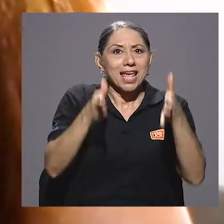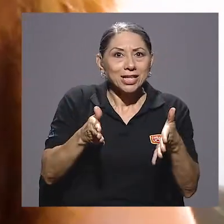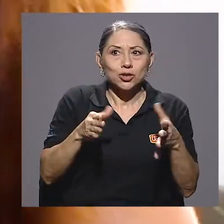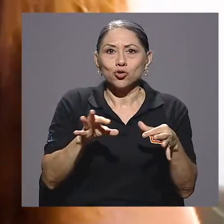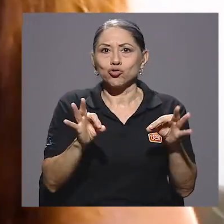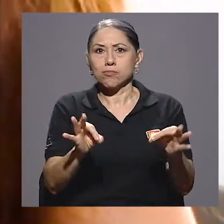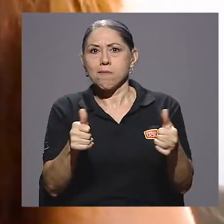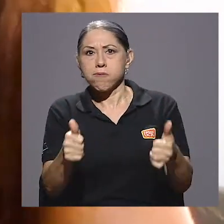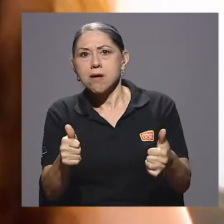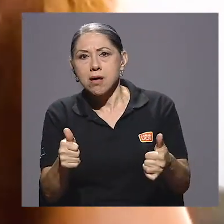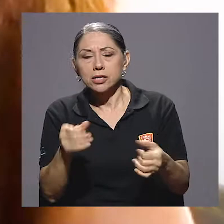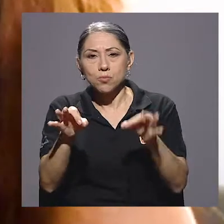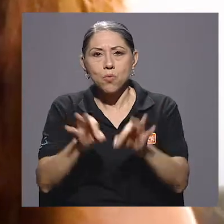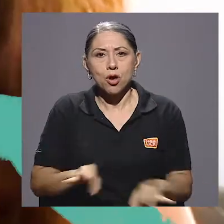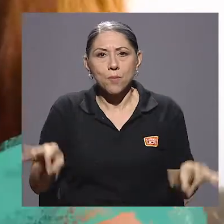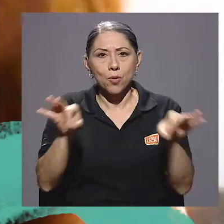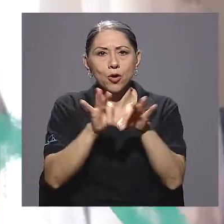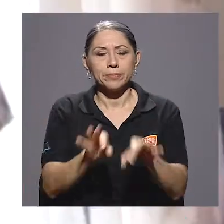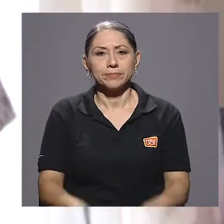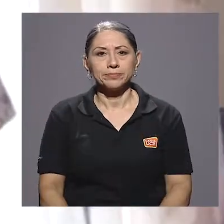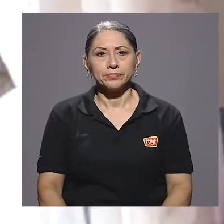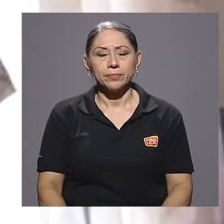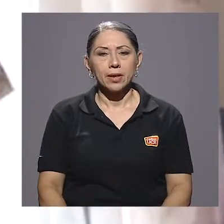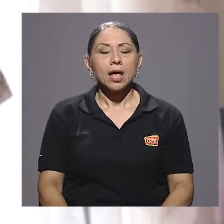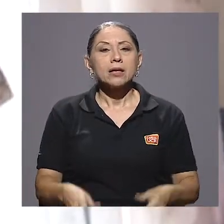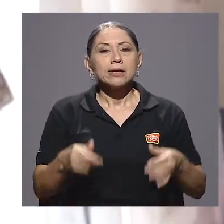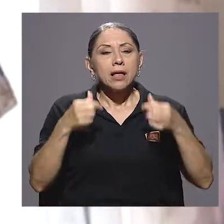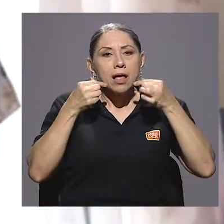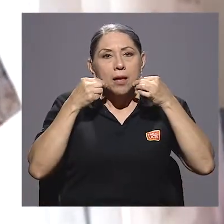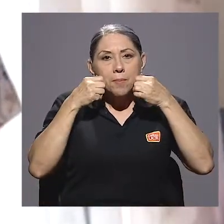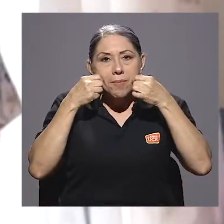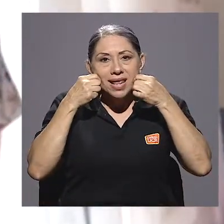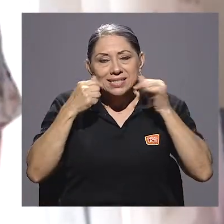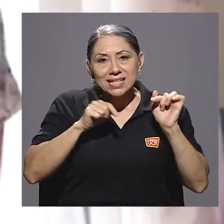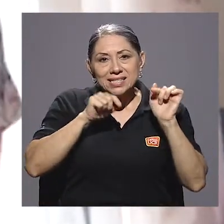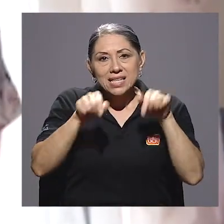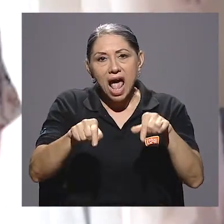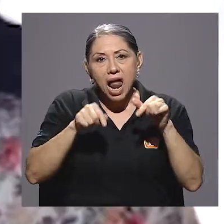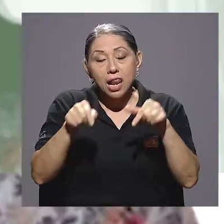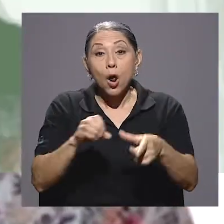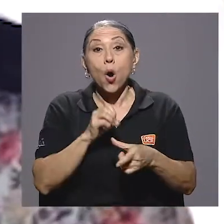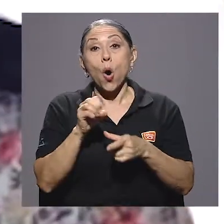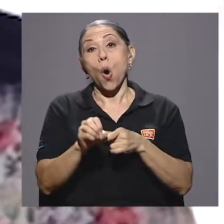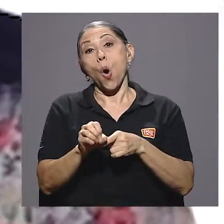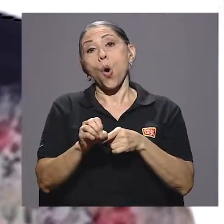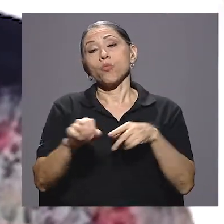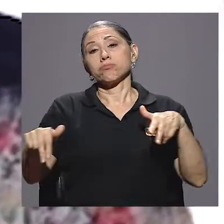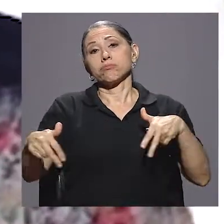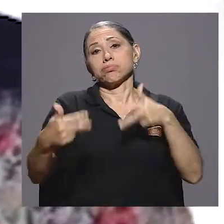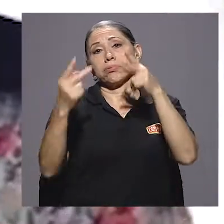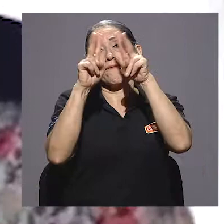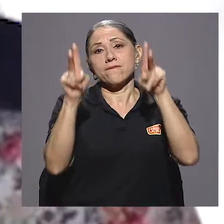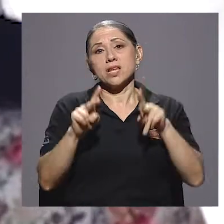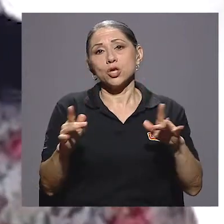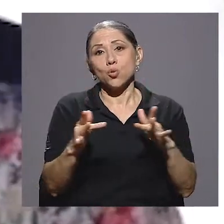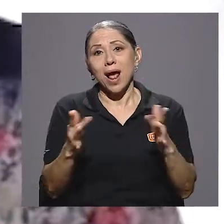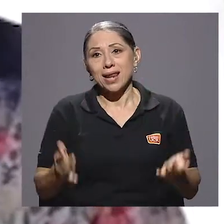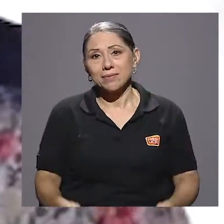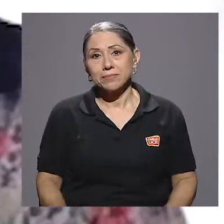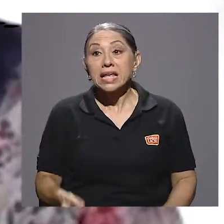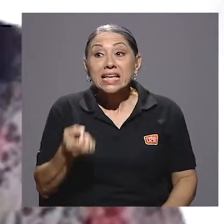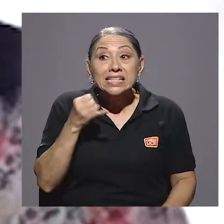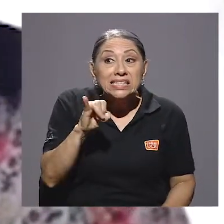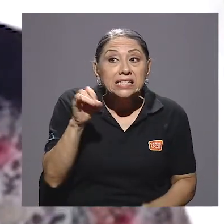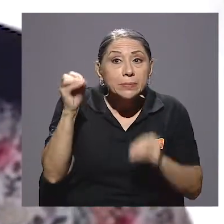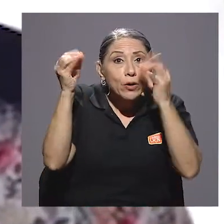docentes se están produciendo, es muy importante. Presencialmente o virtual, el hecho de que un profesor